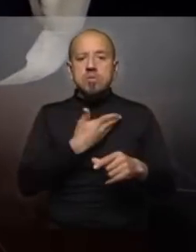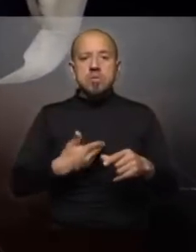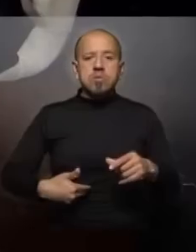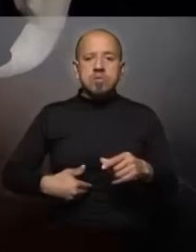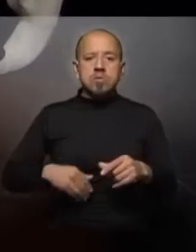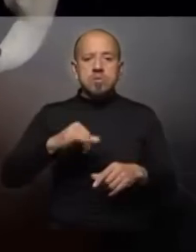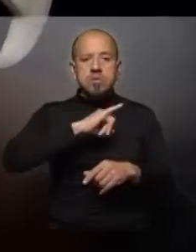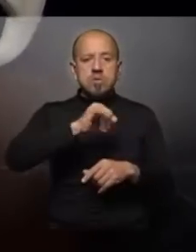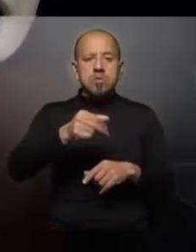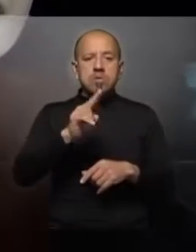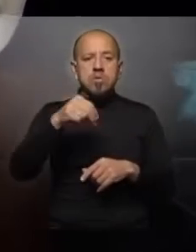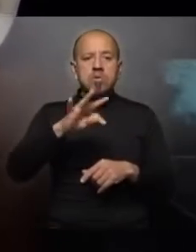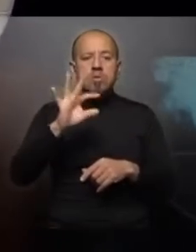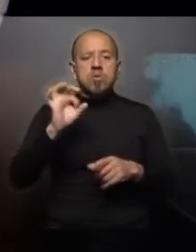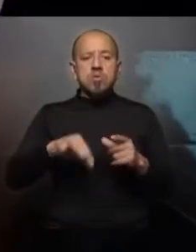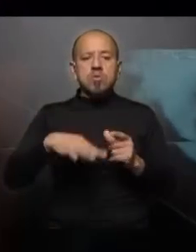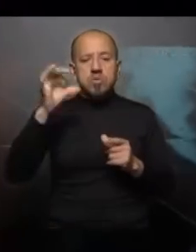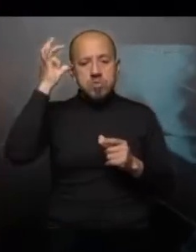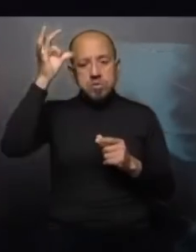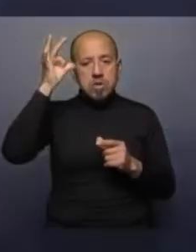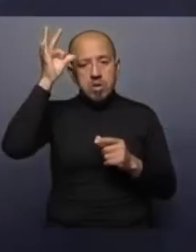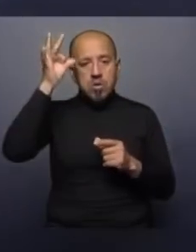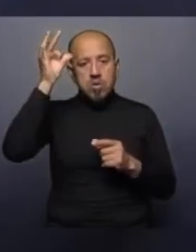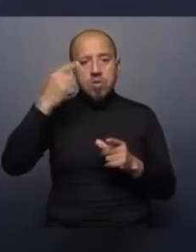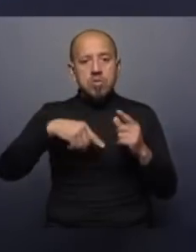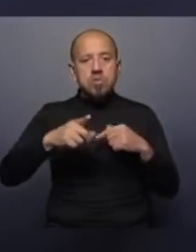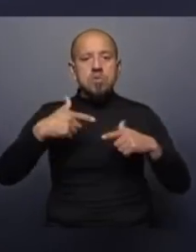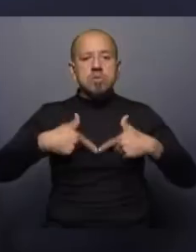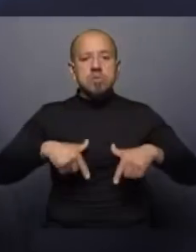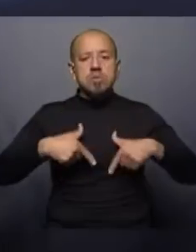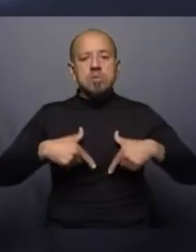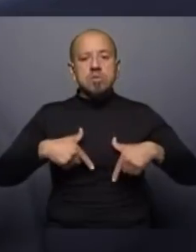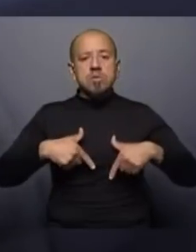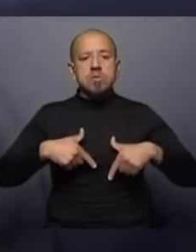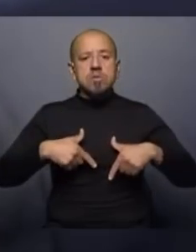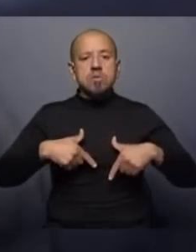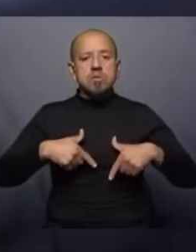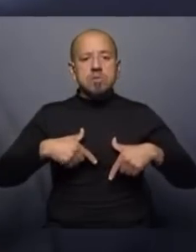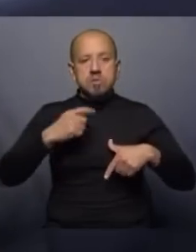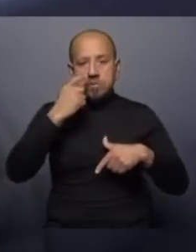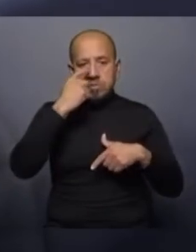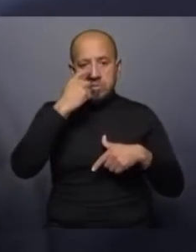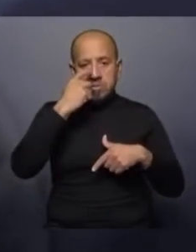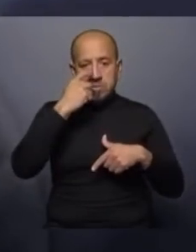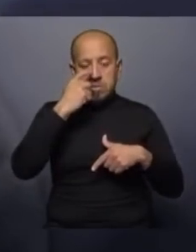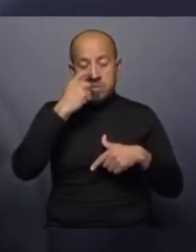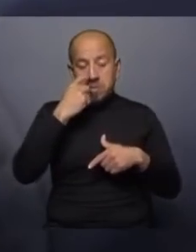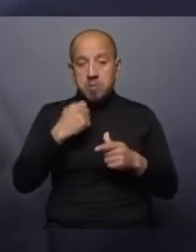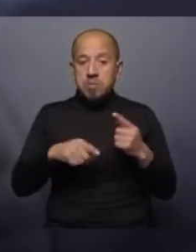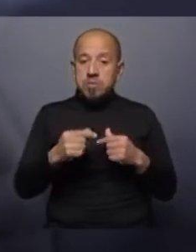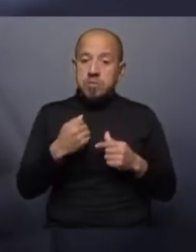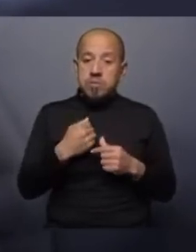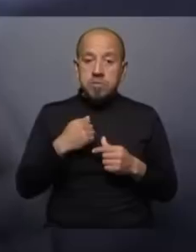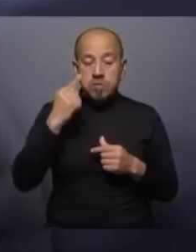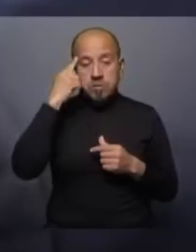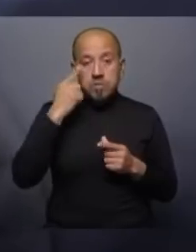se llama la agup juntos senadores prominentes ministros este y y bueno nosotros consideramos que